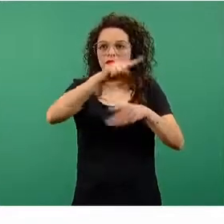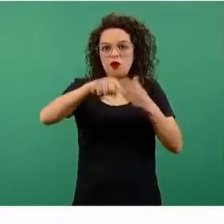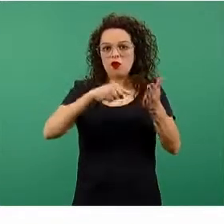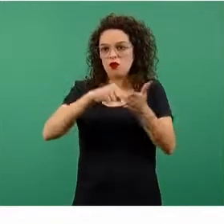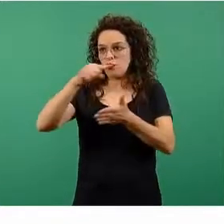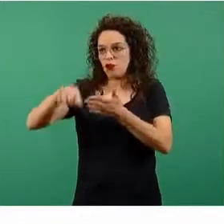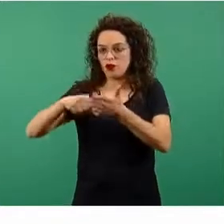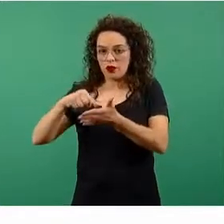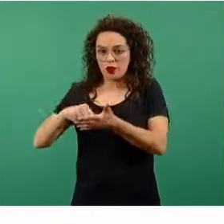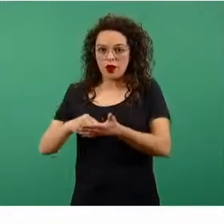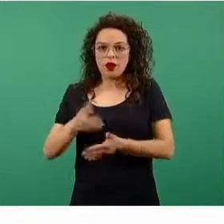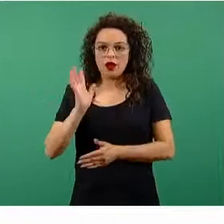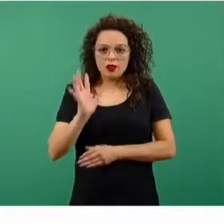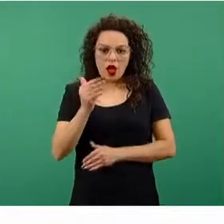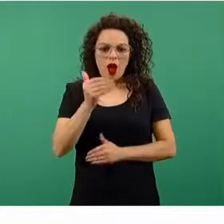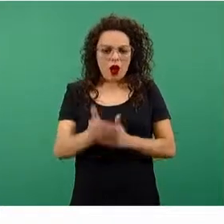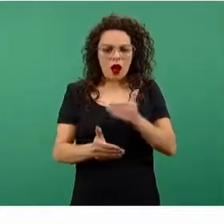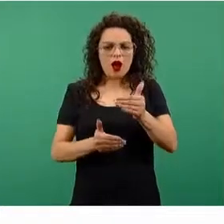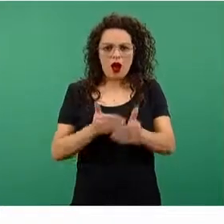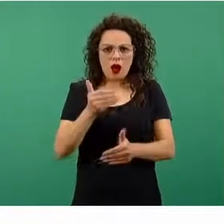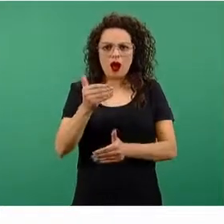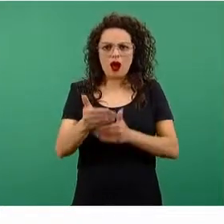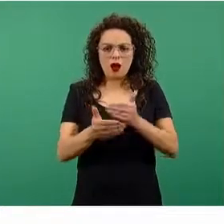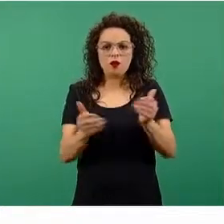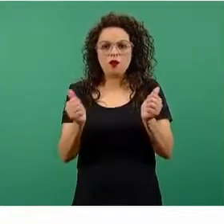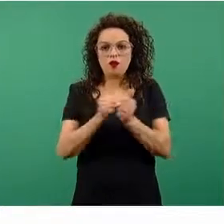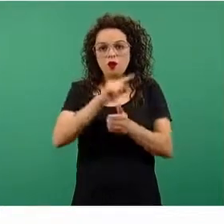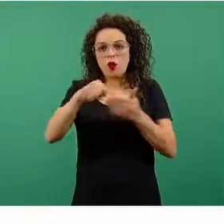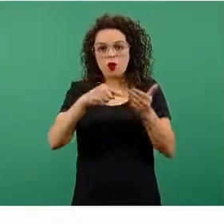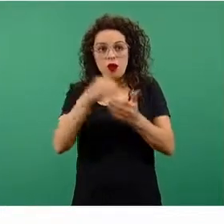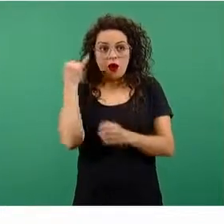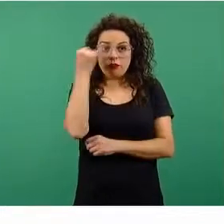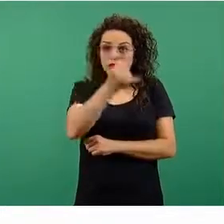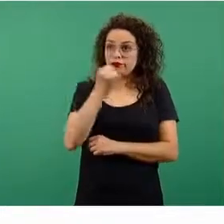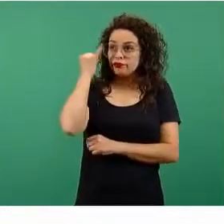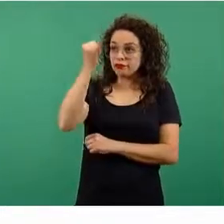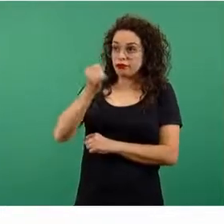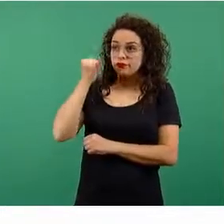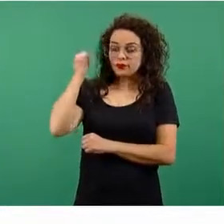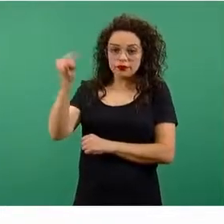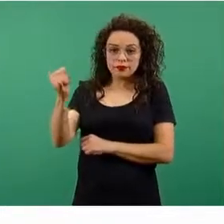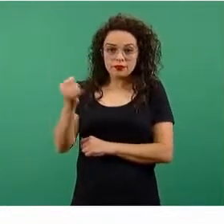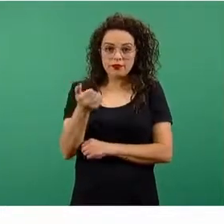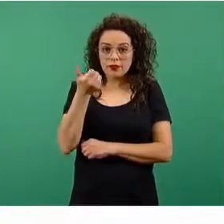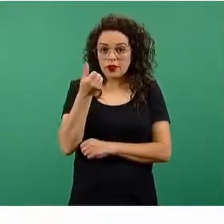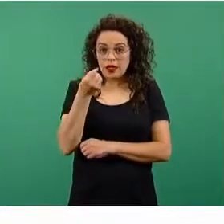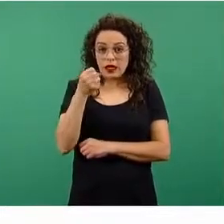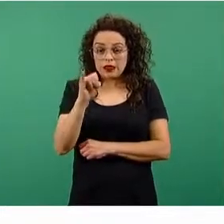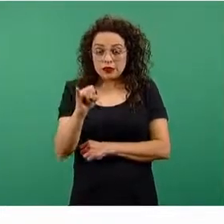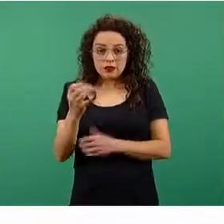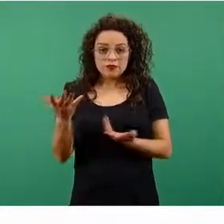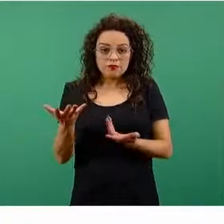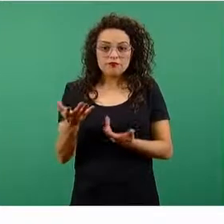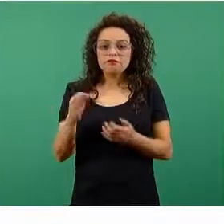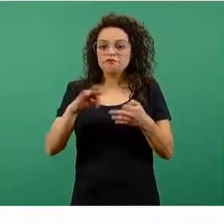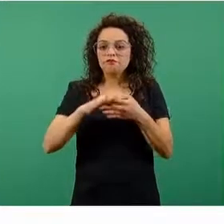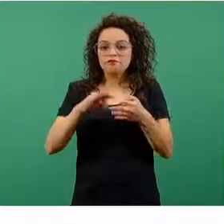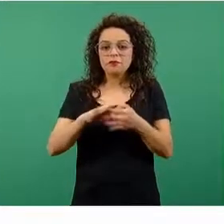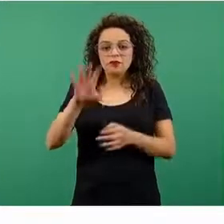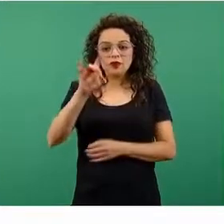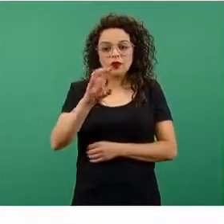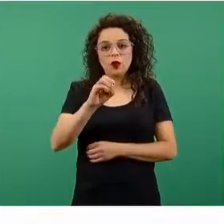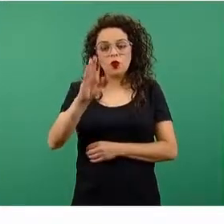Habíamos avanzado mucho con las poblaciones rurales, prácticamente hemos cubierto una parte muy importante, cerca del 30